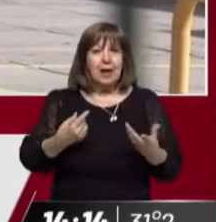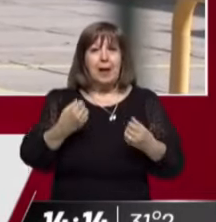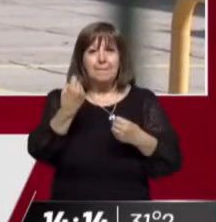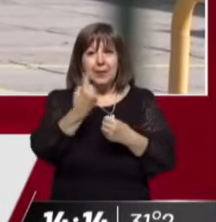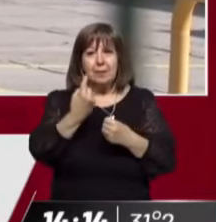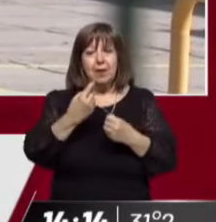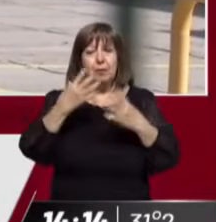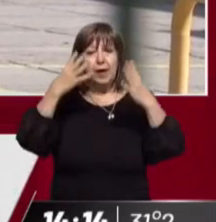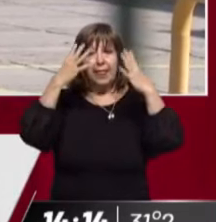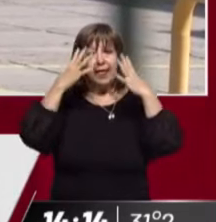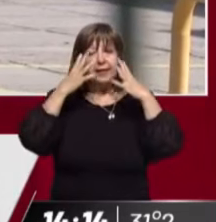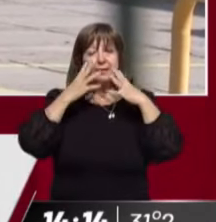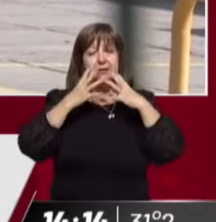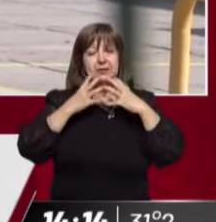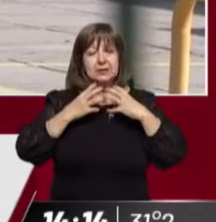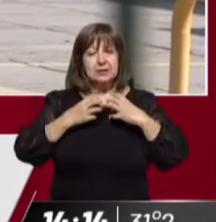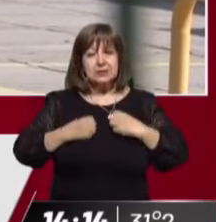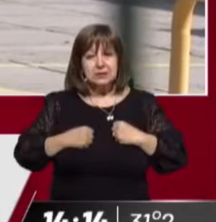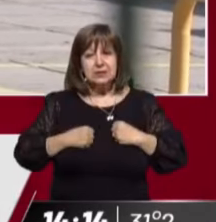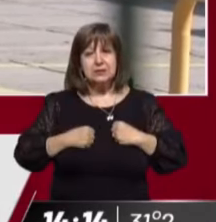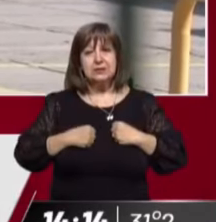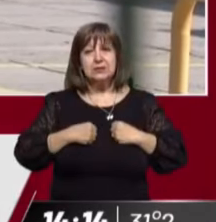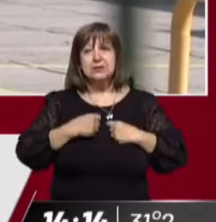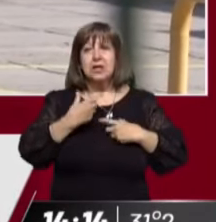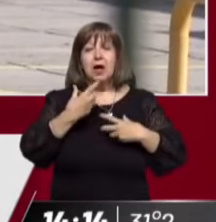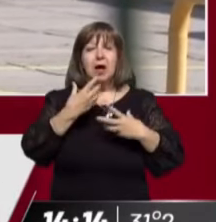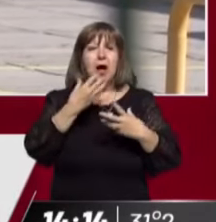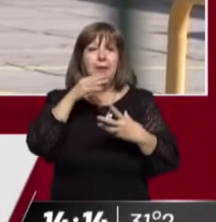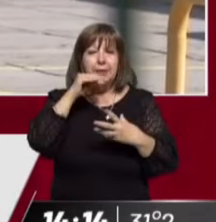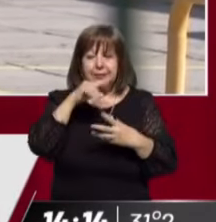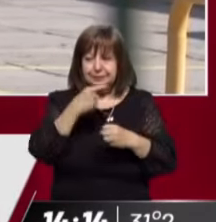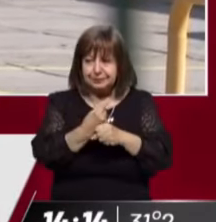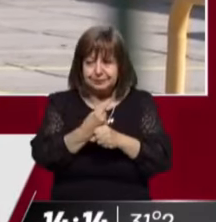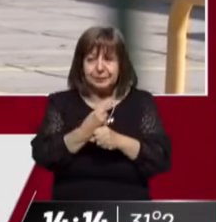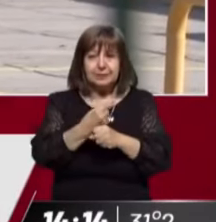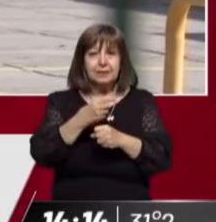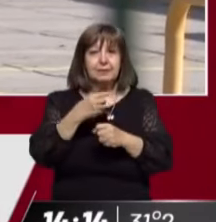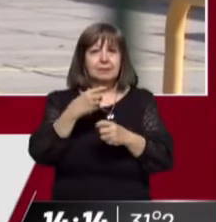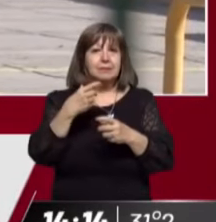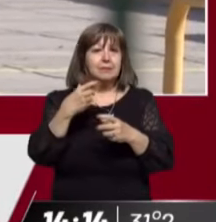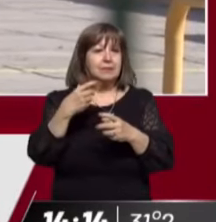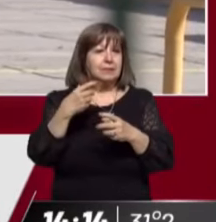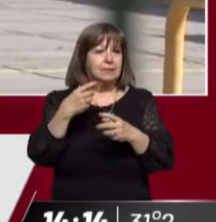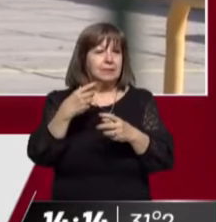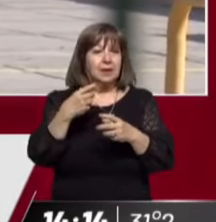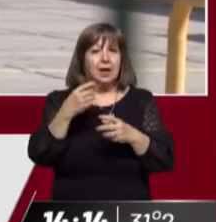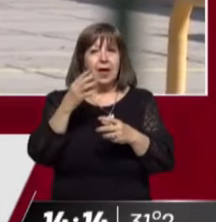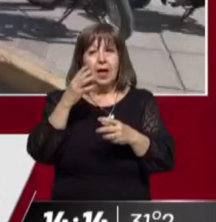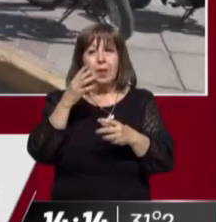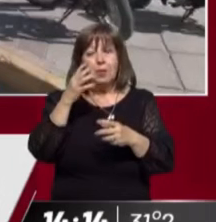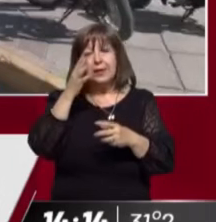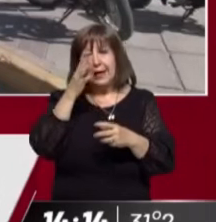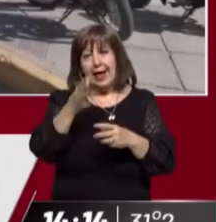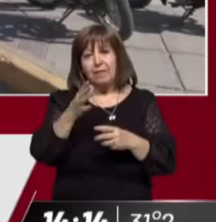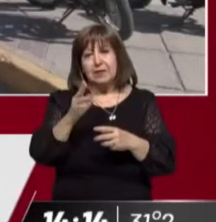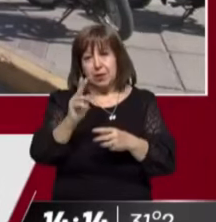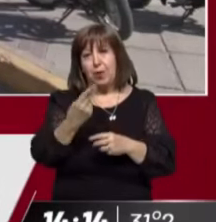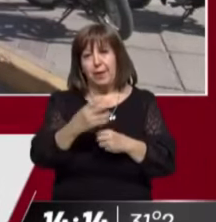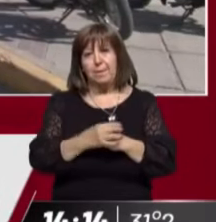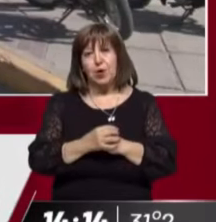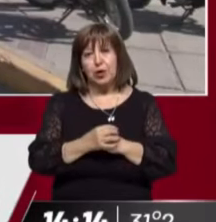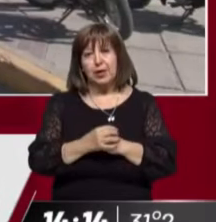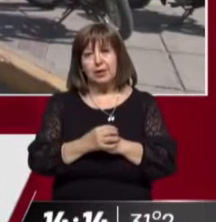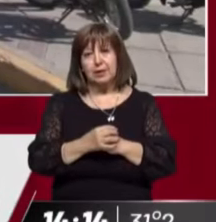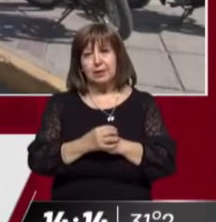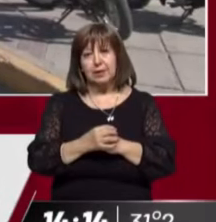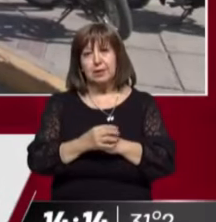una depresión, digamos, del sensorio, que puede terminar, incluso en el caso grave, en la muerte.